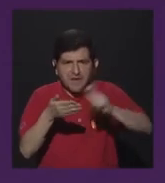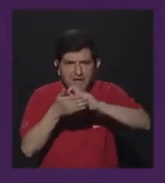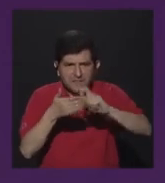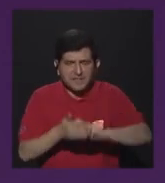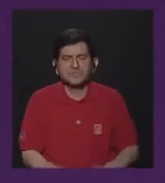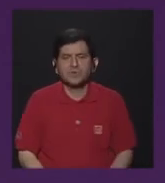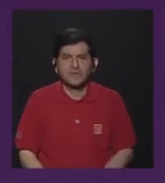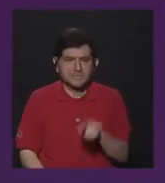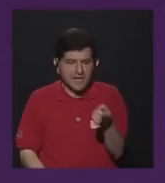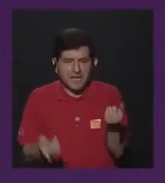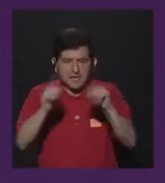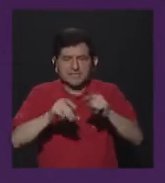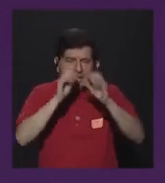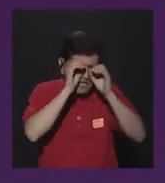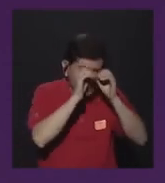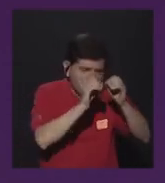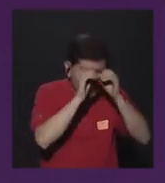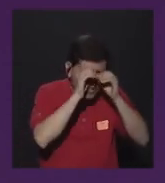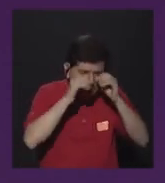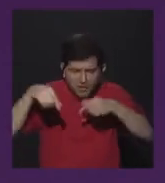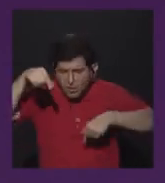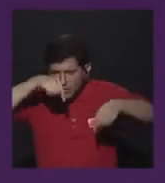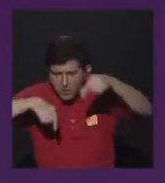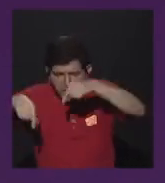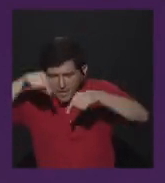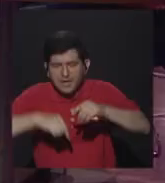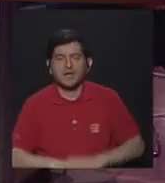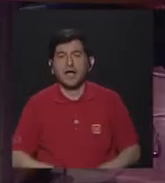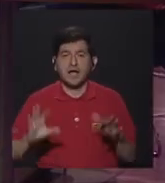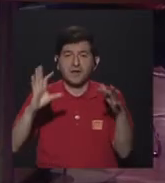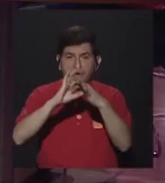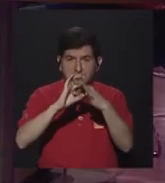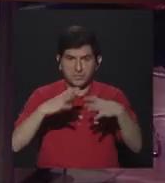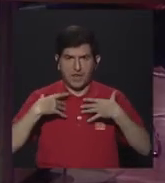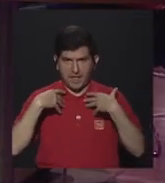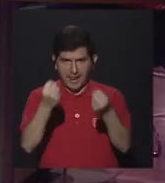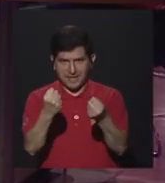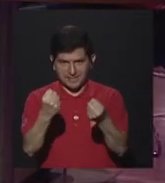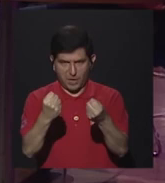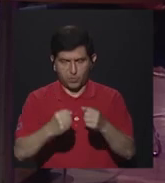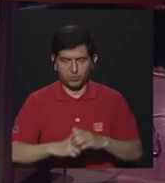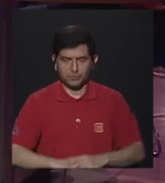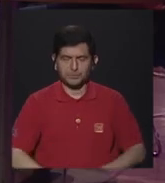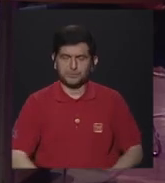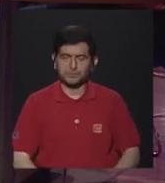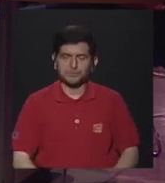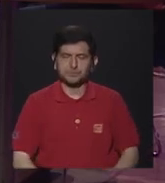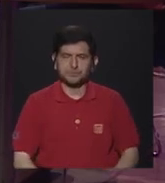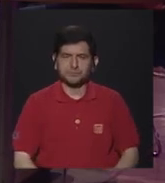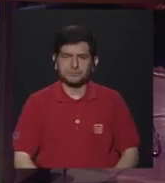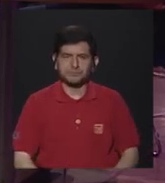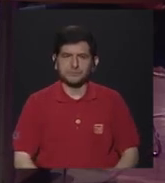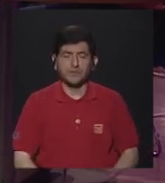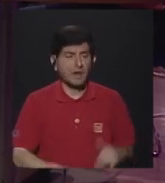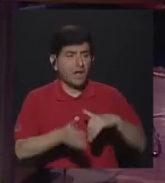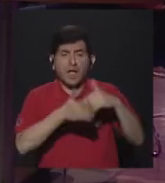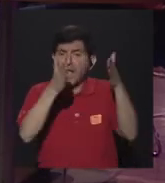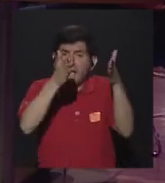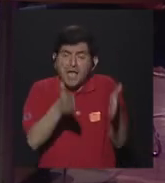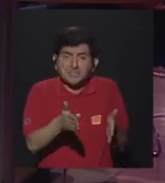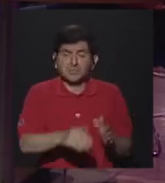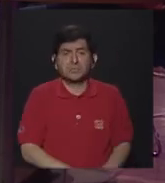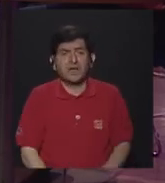ciencias digamos de microbiología de química de la salud sí de sí de la salud entonces los estudiantes